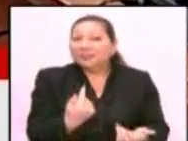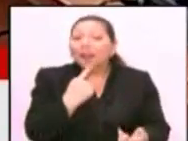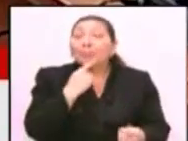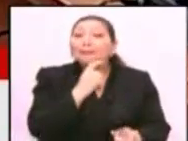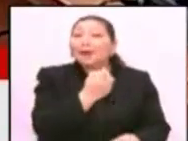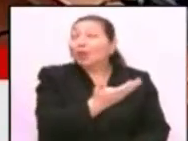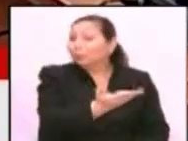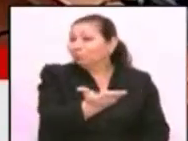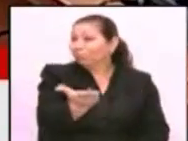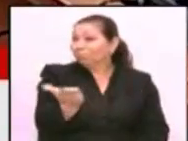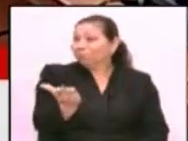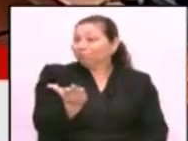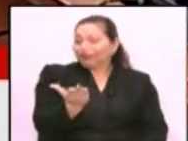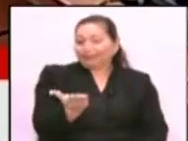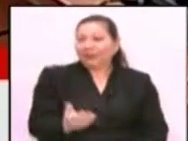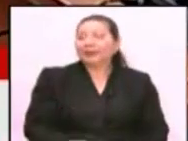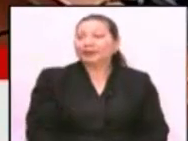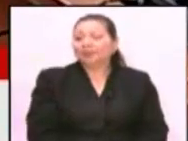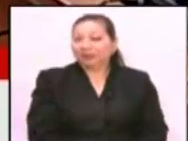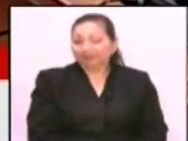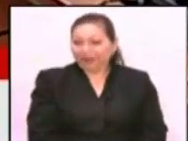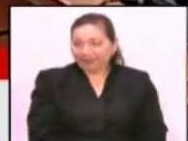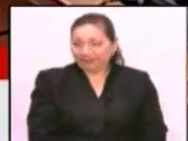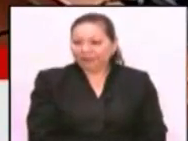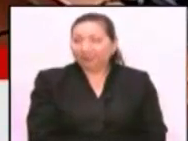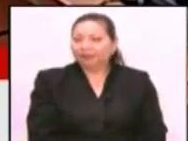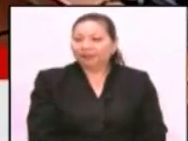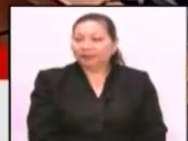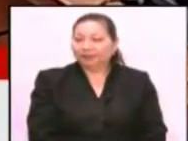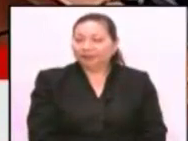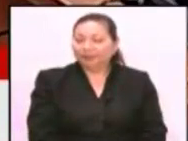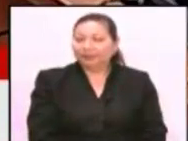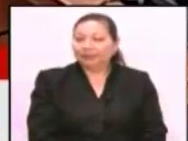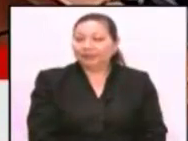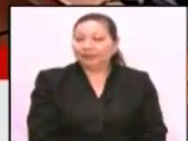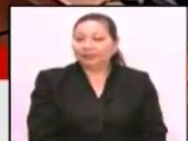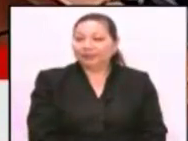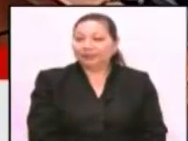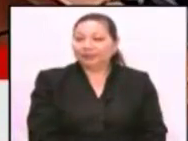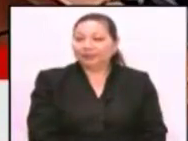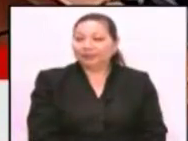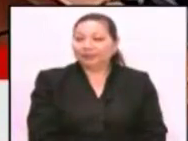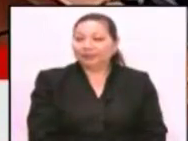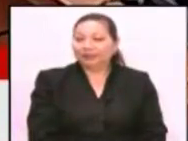caso del sistema judicial, la reincidencia carcelaria.